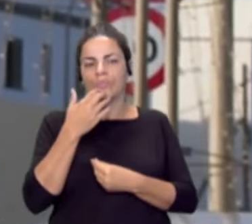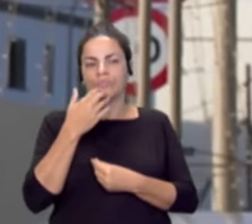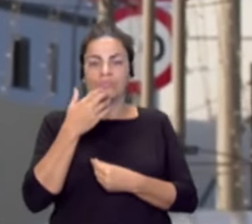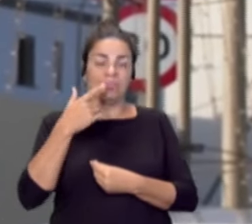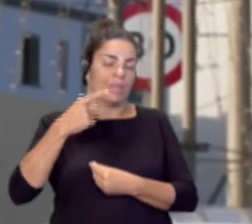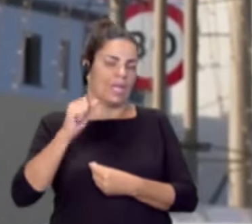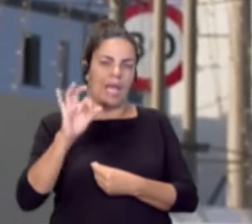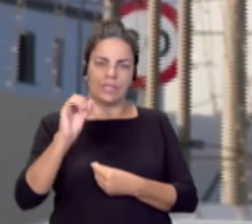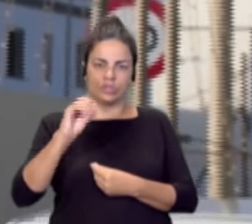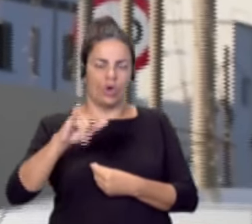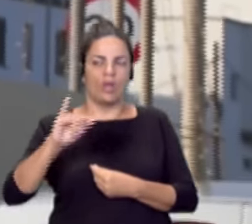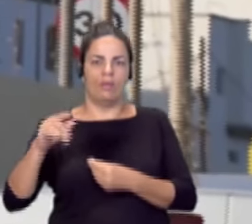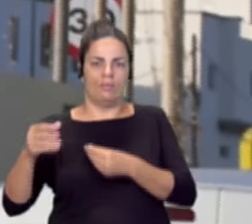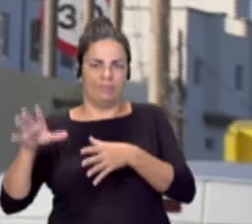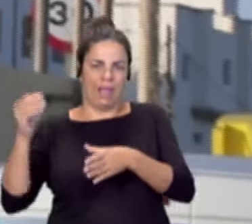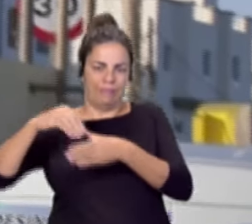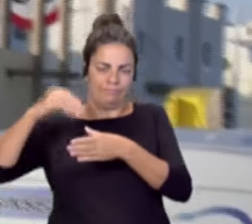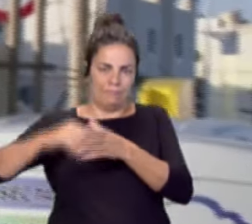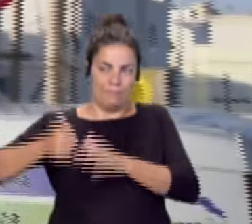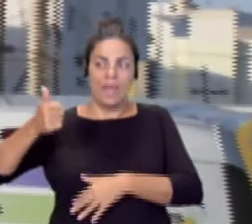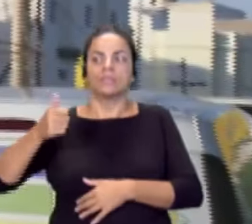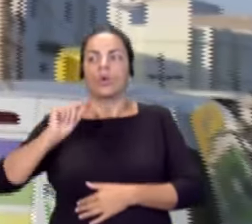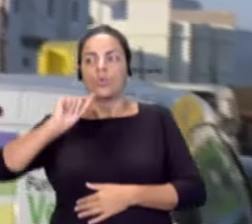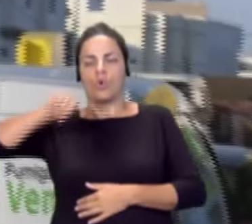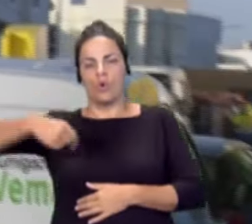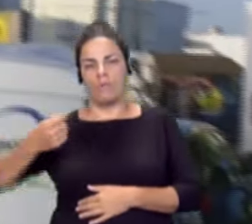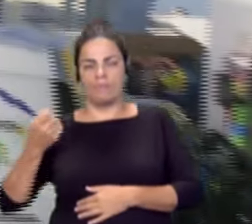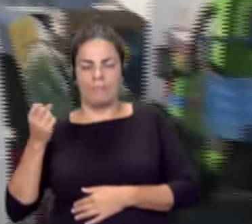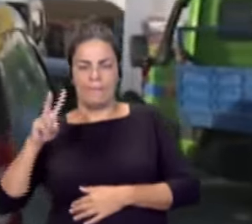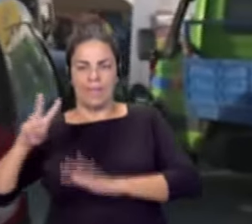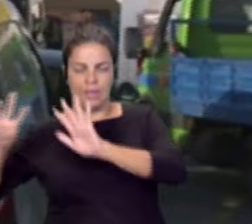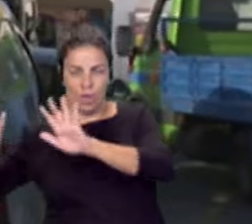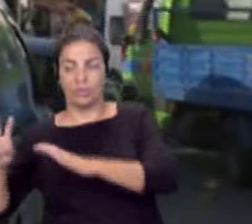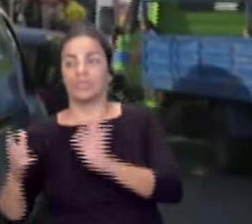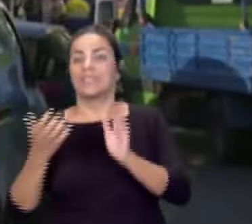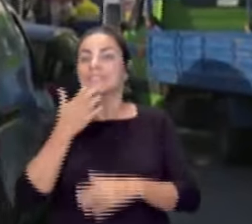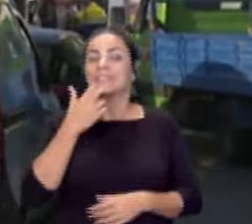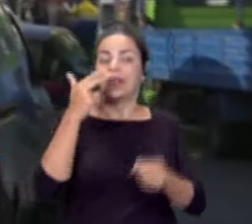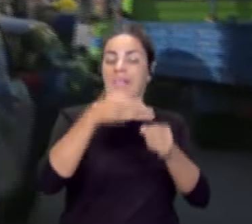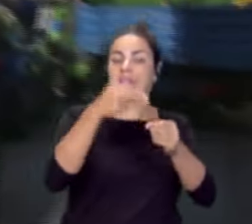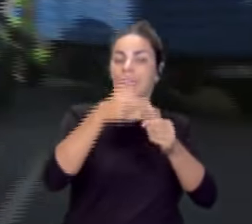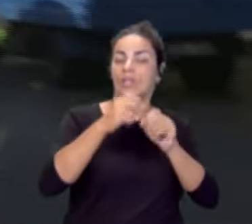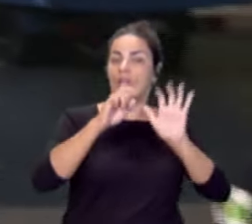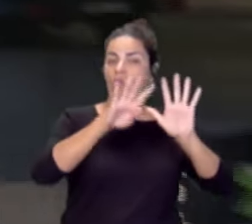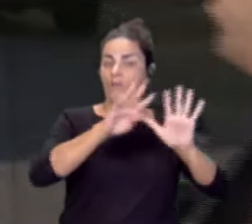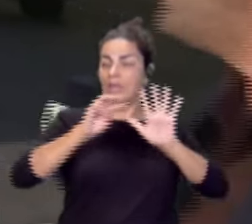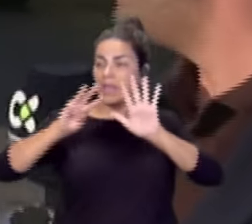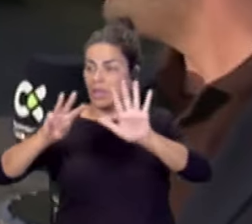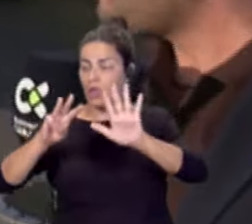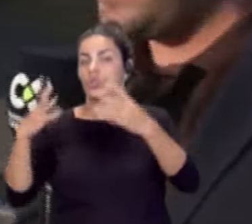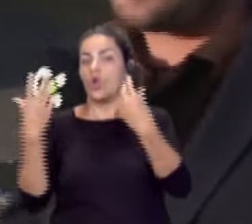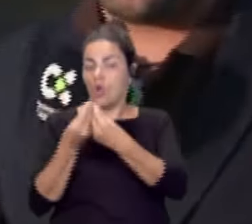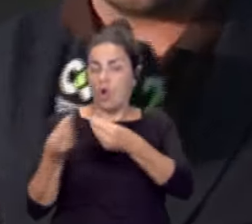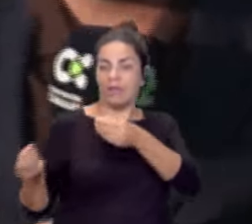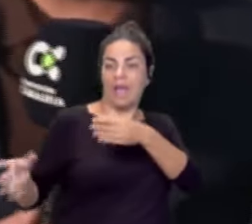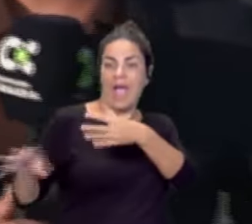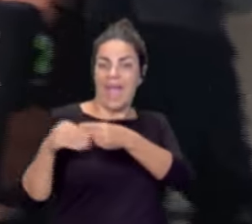aditivos está a 1,28, y en el caso de la gasolina 98, con aditivos lo tenemos